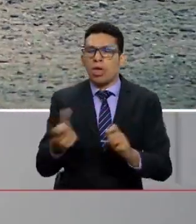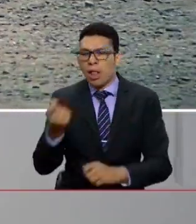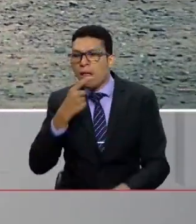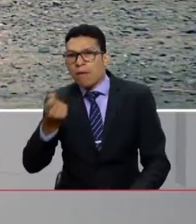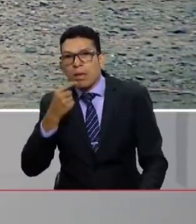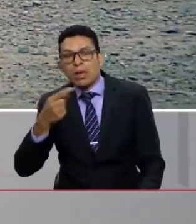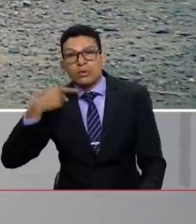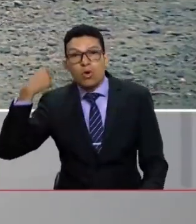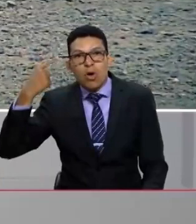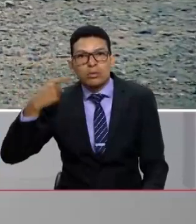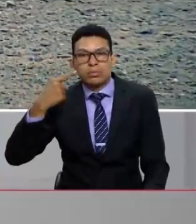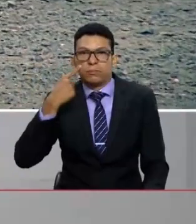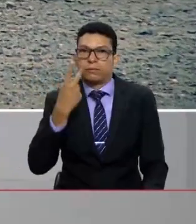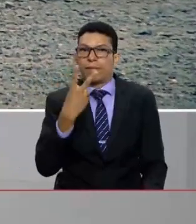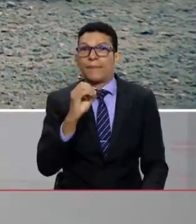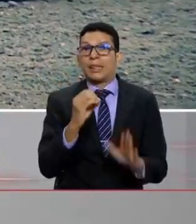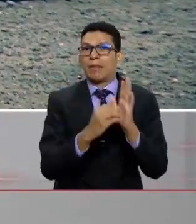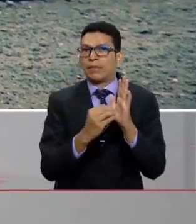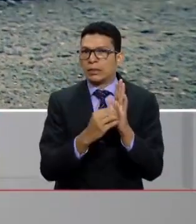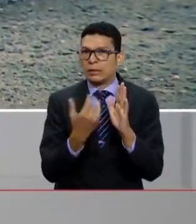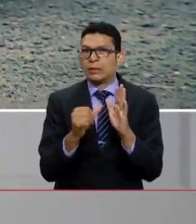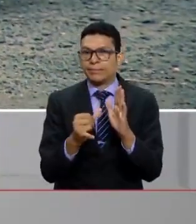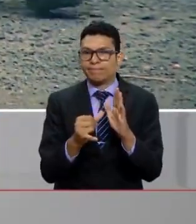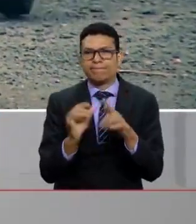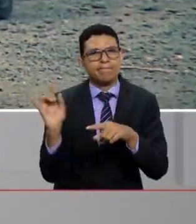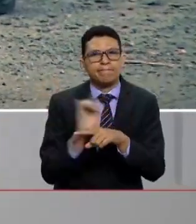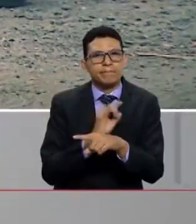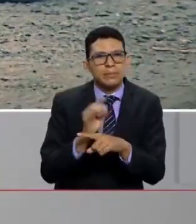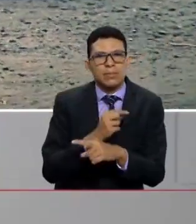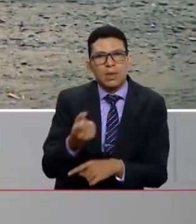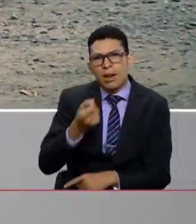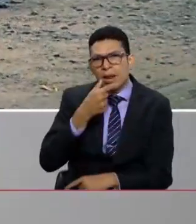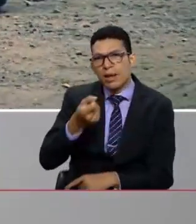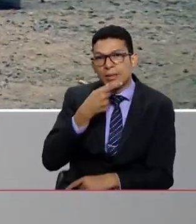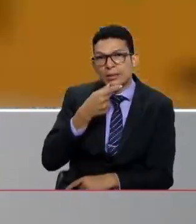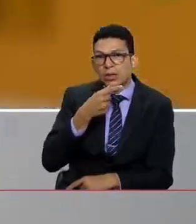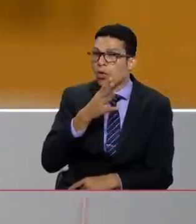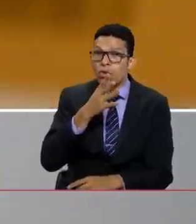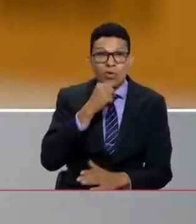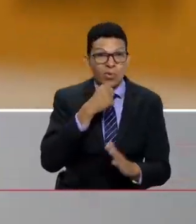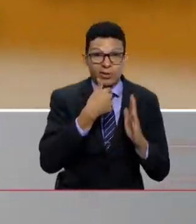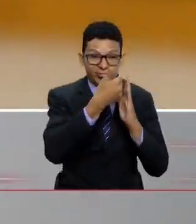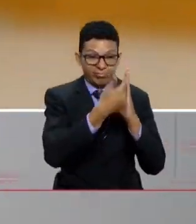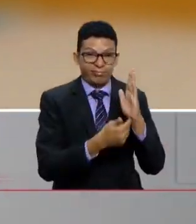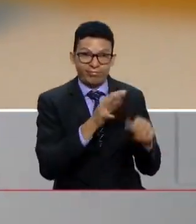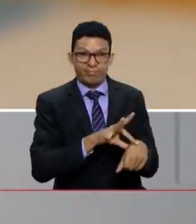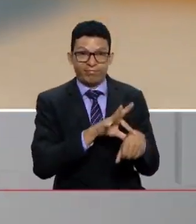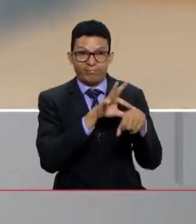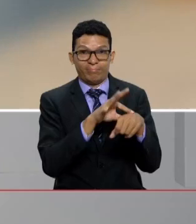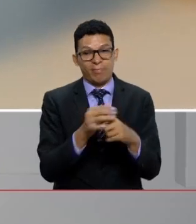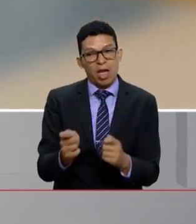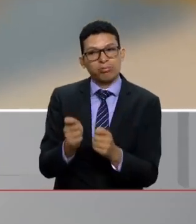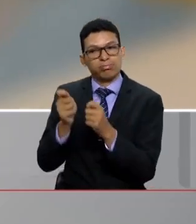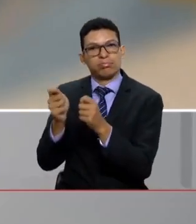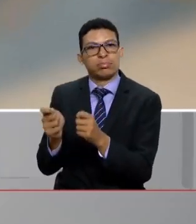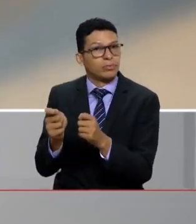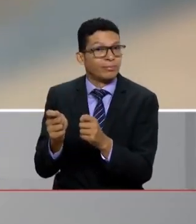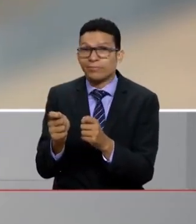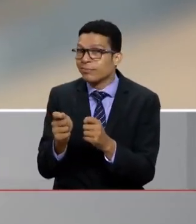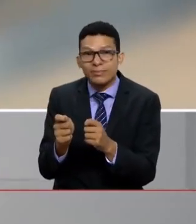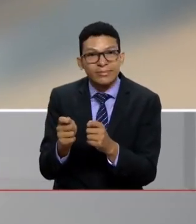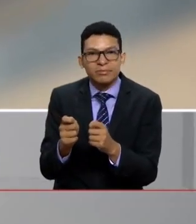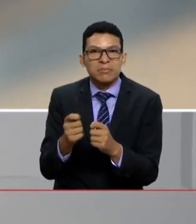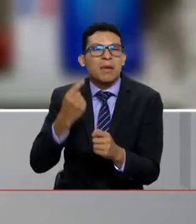detectados más de 20 casos. Estos jóvenes estarían consumiendo dichos medicamentos sin prescripción médica. Al parecer lo harían